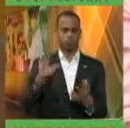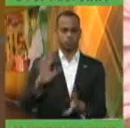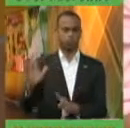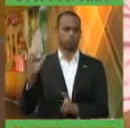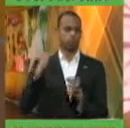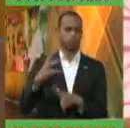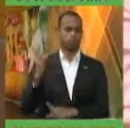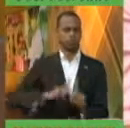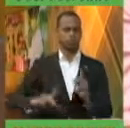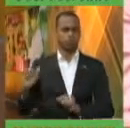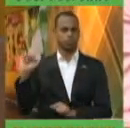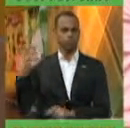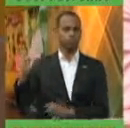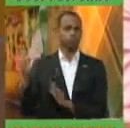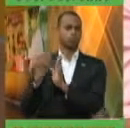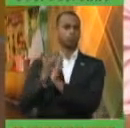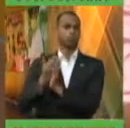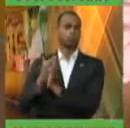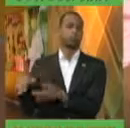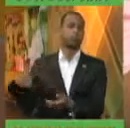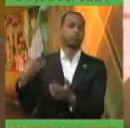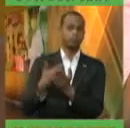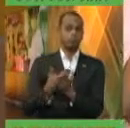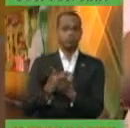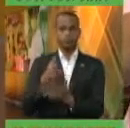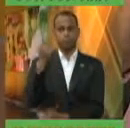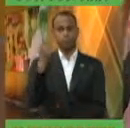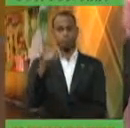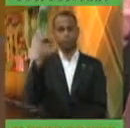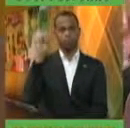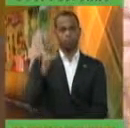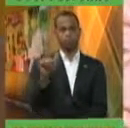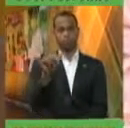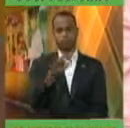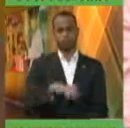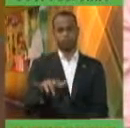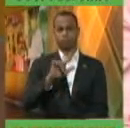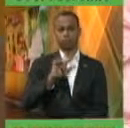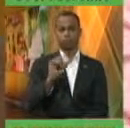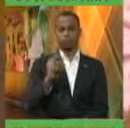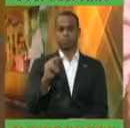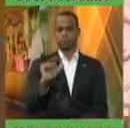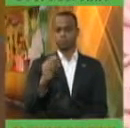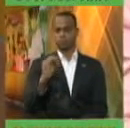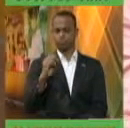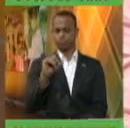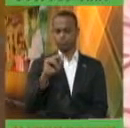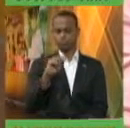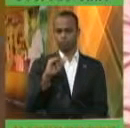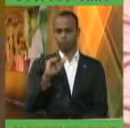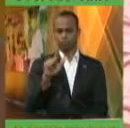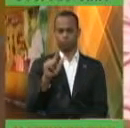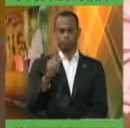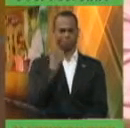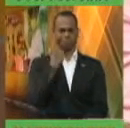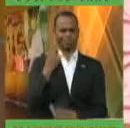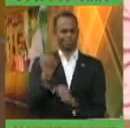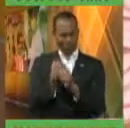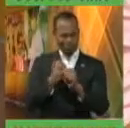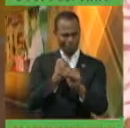turismo también por barco entonces ahí es esa zona de la zona colonial hubo recientemente una